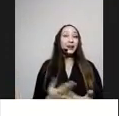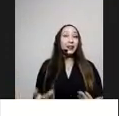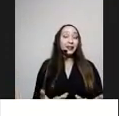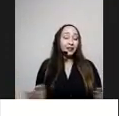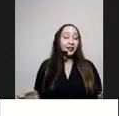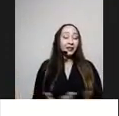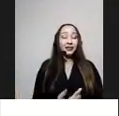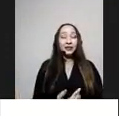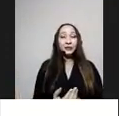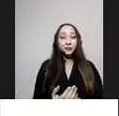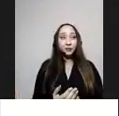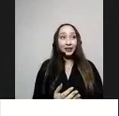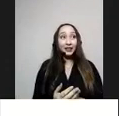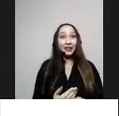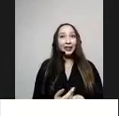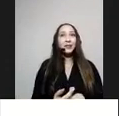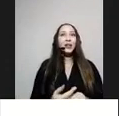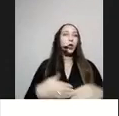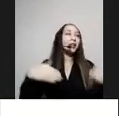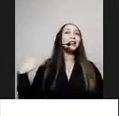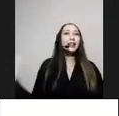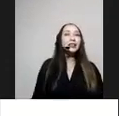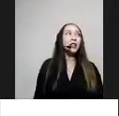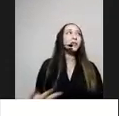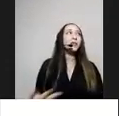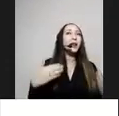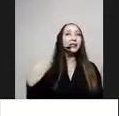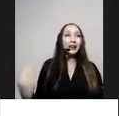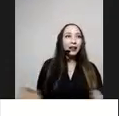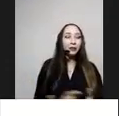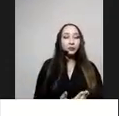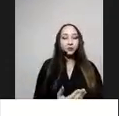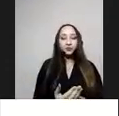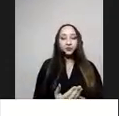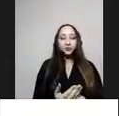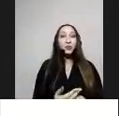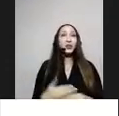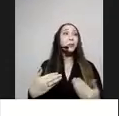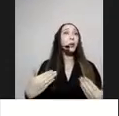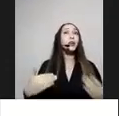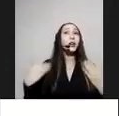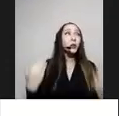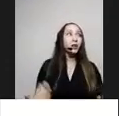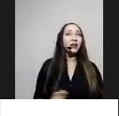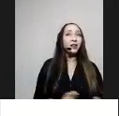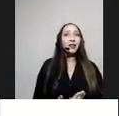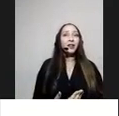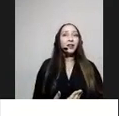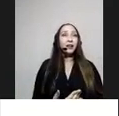practicar esta técnica. Los que ya tengan tiempo practicando, siempre es bueno